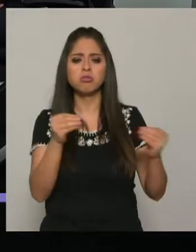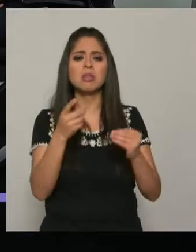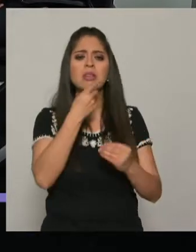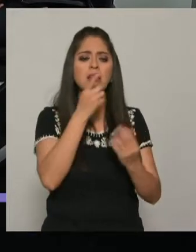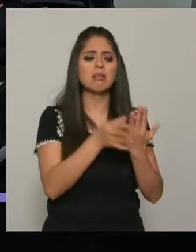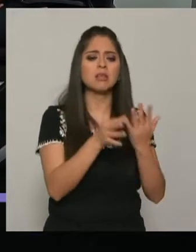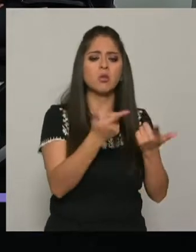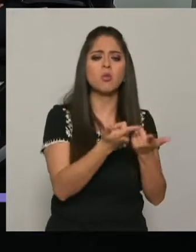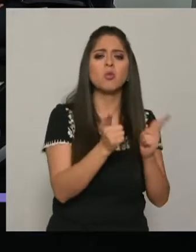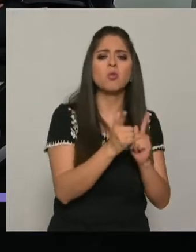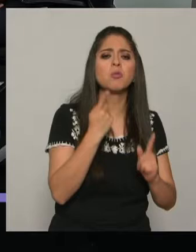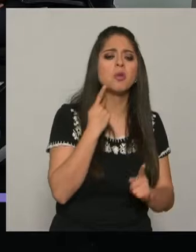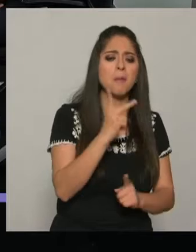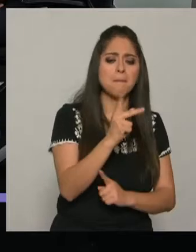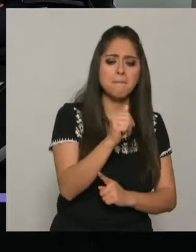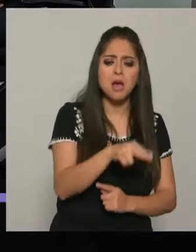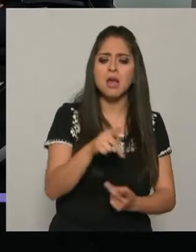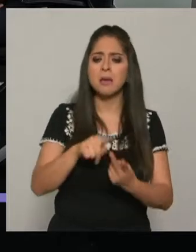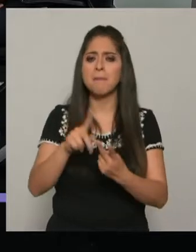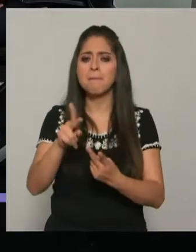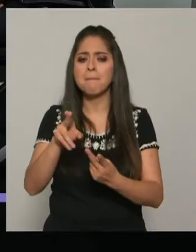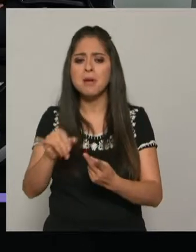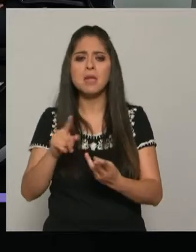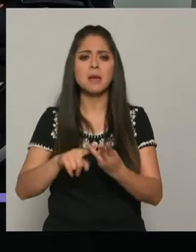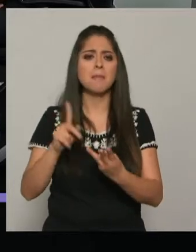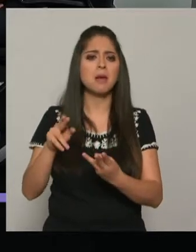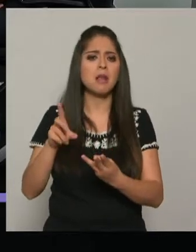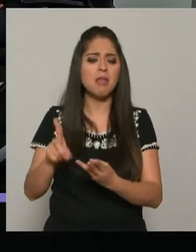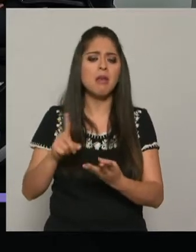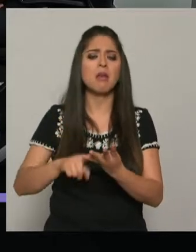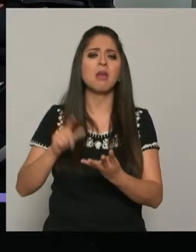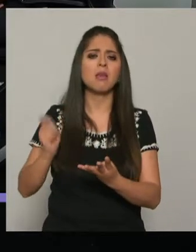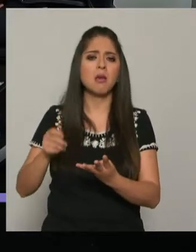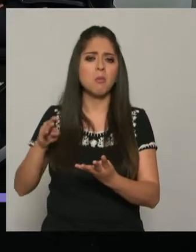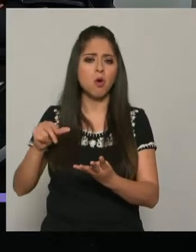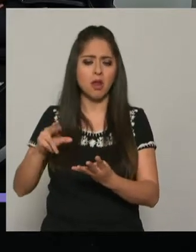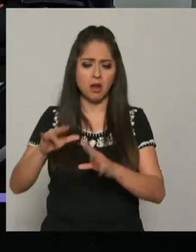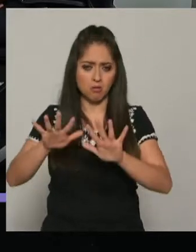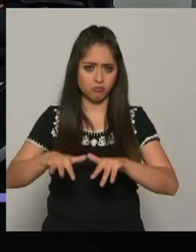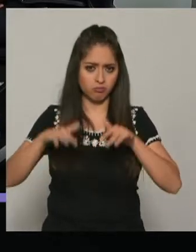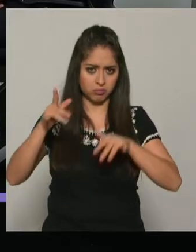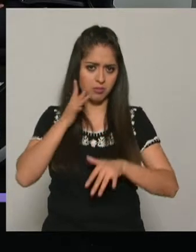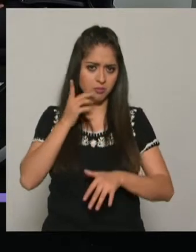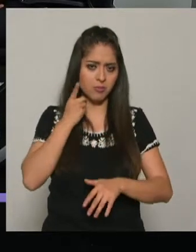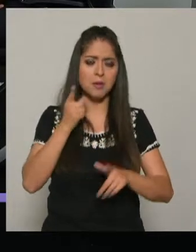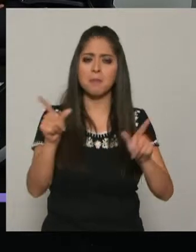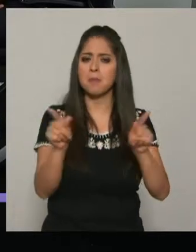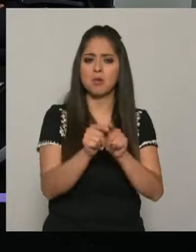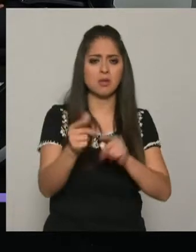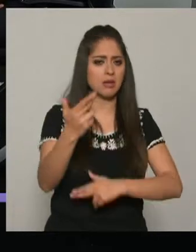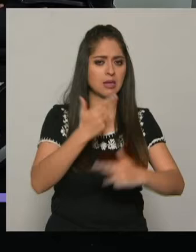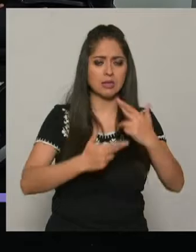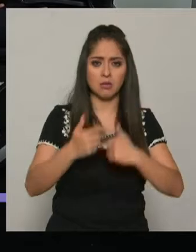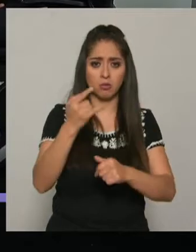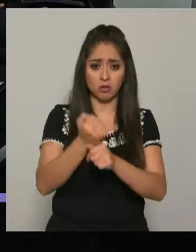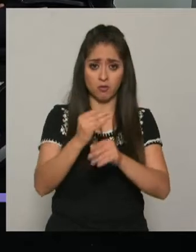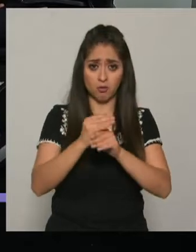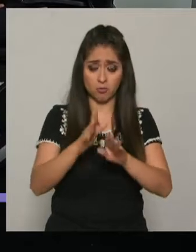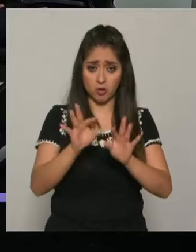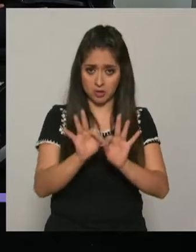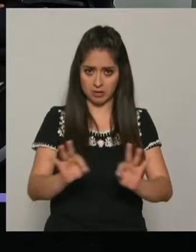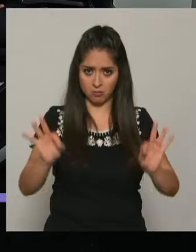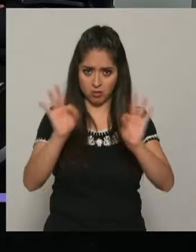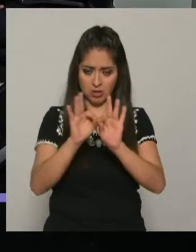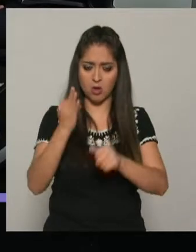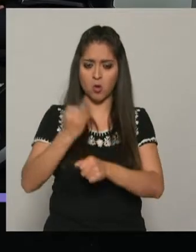dijo el PRI, qué dijo el PRD y cómo lo está manejando Morena en el Congreso. Claro. Vamos a hacer una pausa y regresamos con la información que a usted y a mí nos importa.